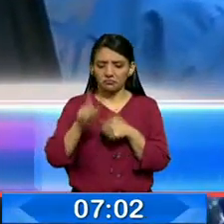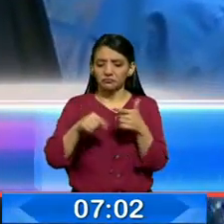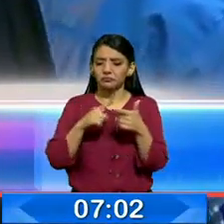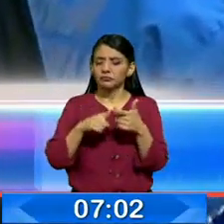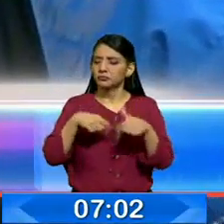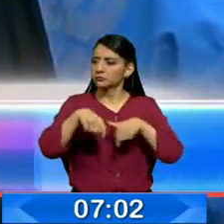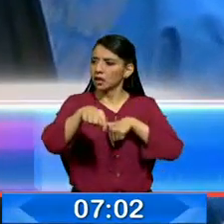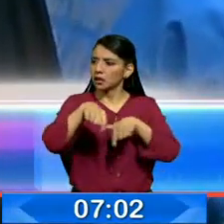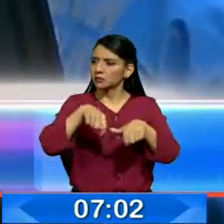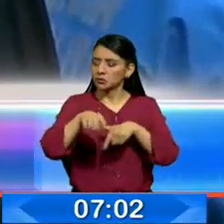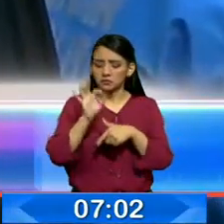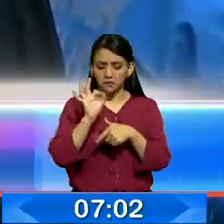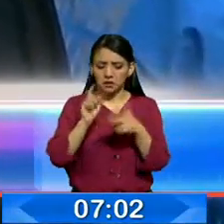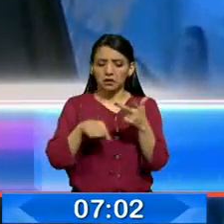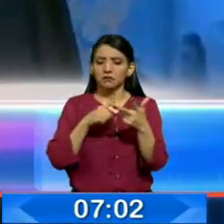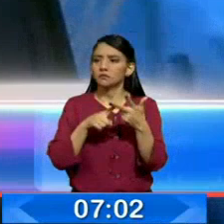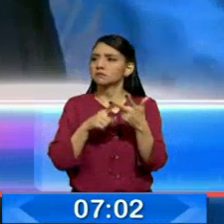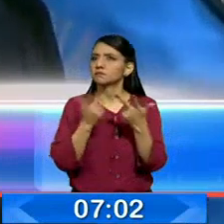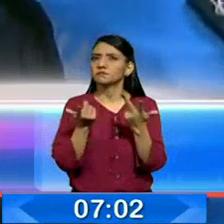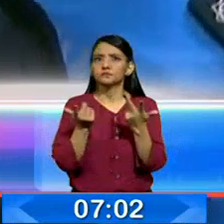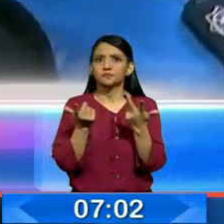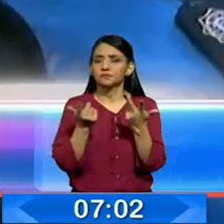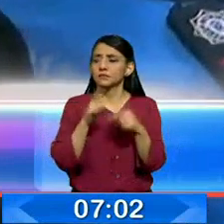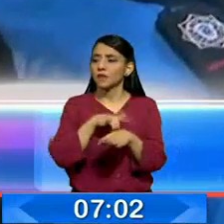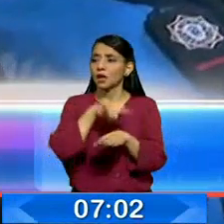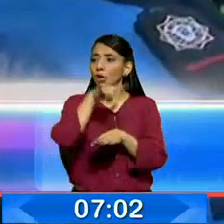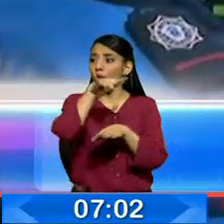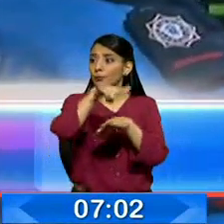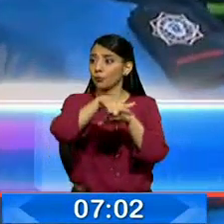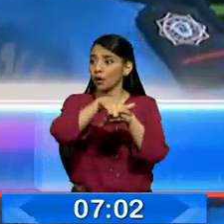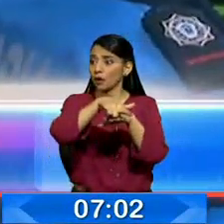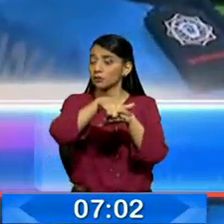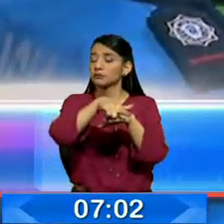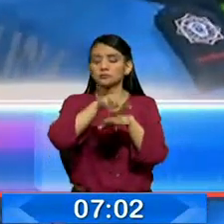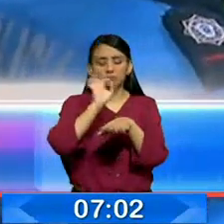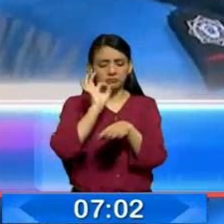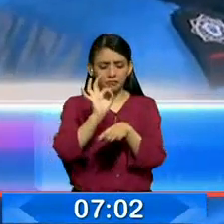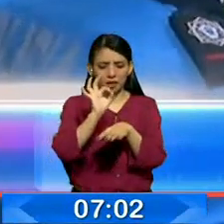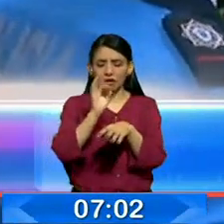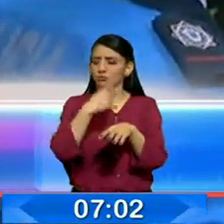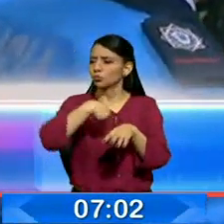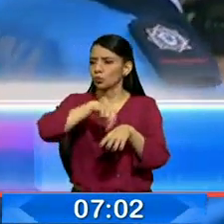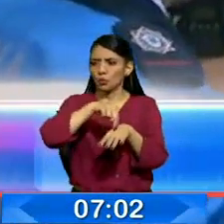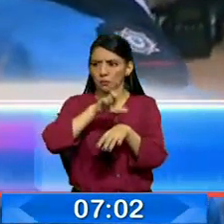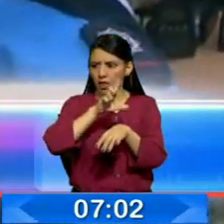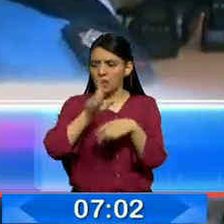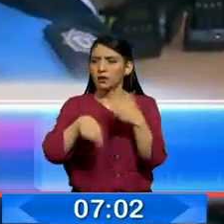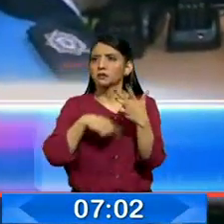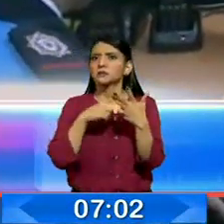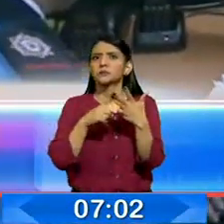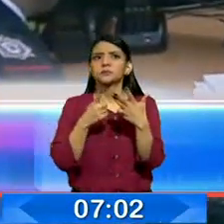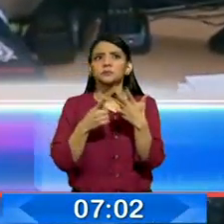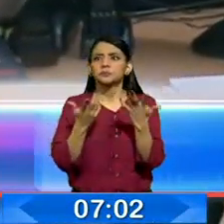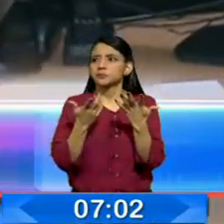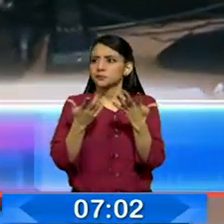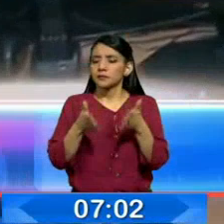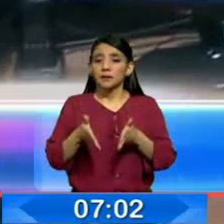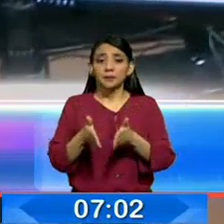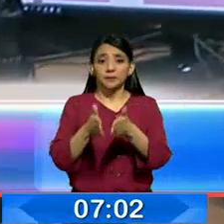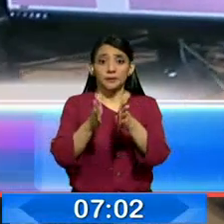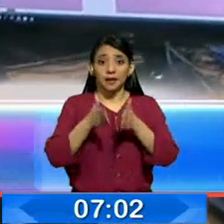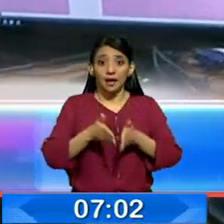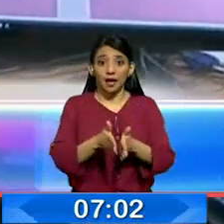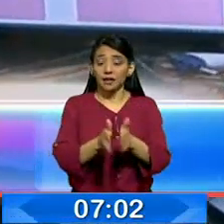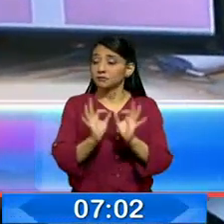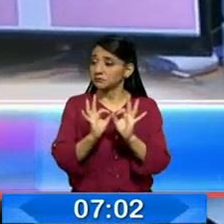de transporte público, las operaciones del Aeropuerto Internacional Mariscal Sucre son normales. El estado de las vías también